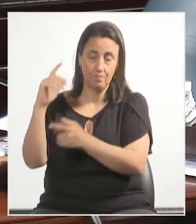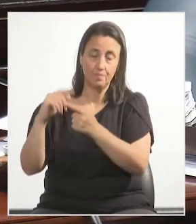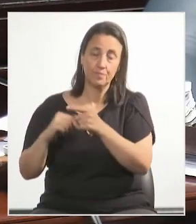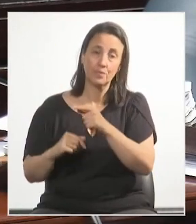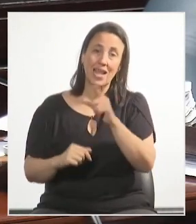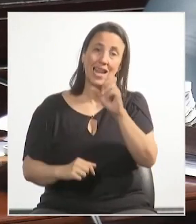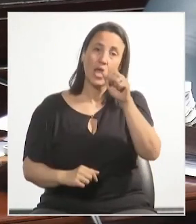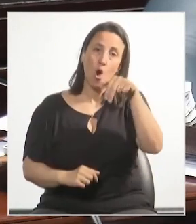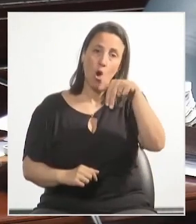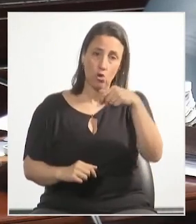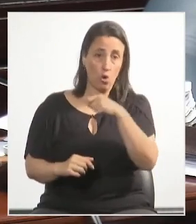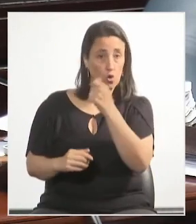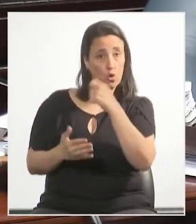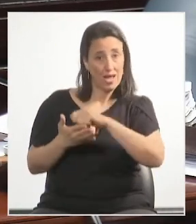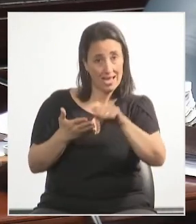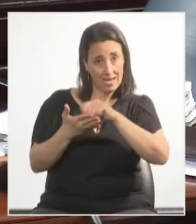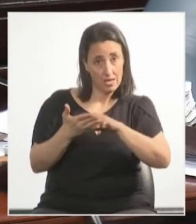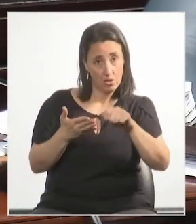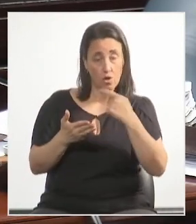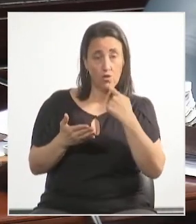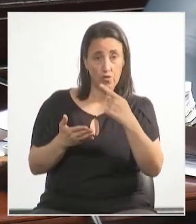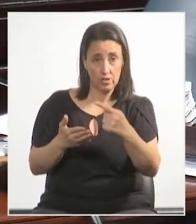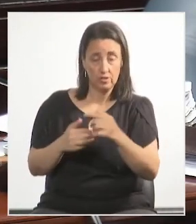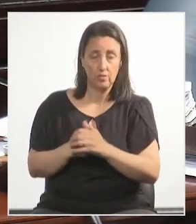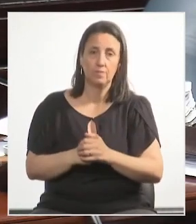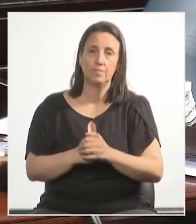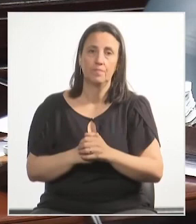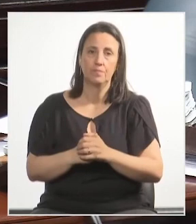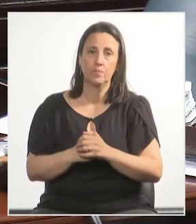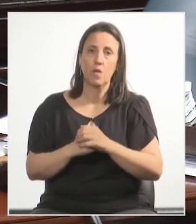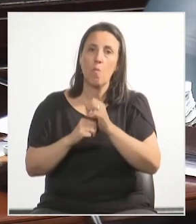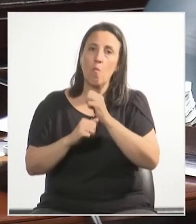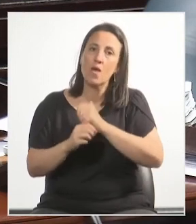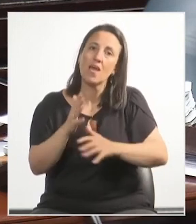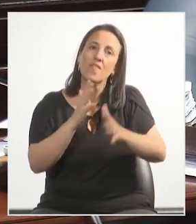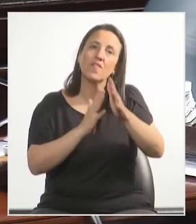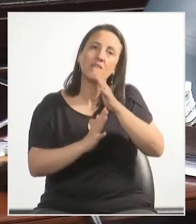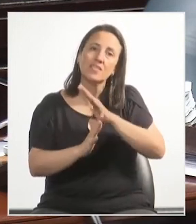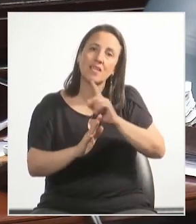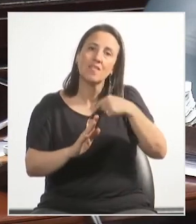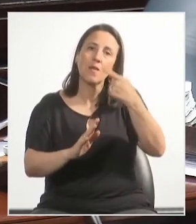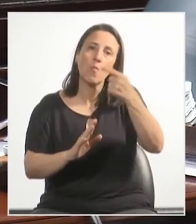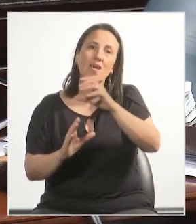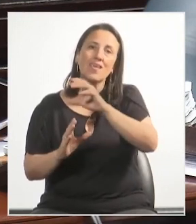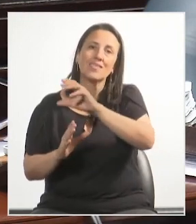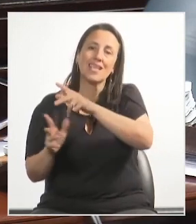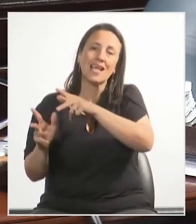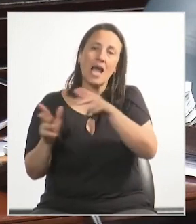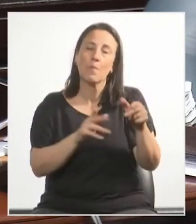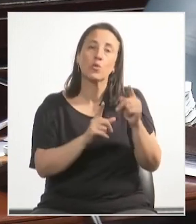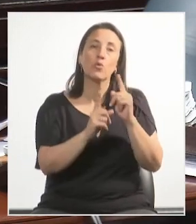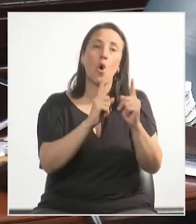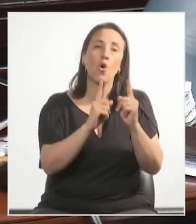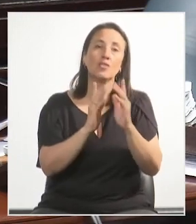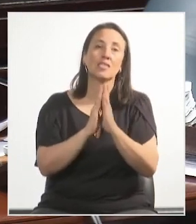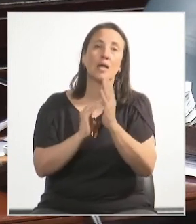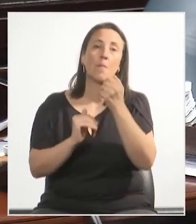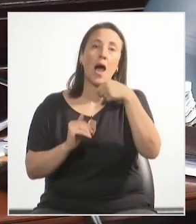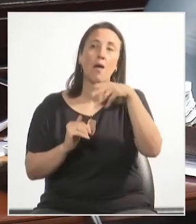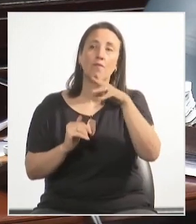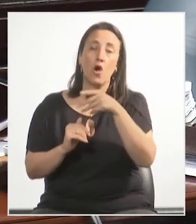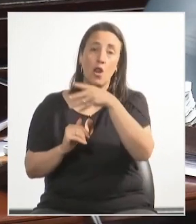León Bloy reitera: puede decirse que después del capítulo 11 de San Pablo a